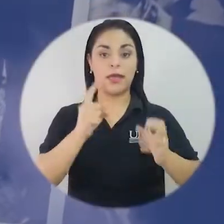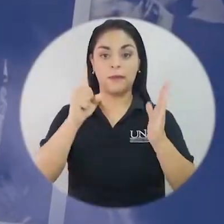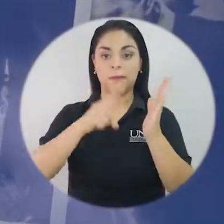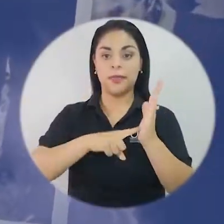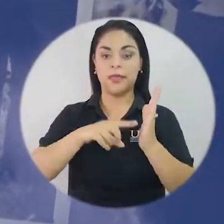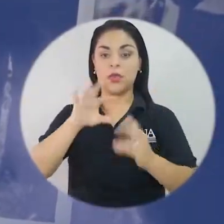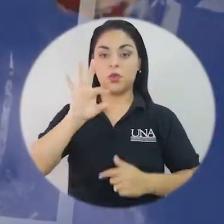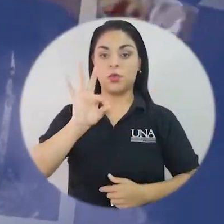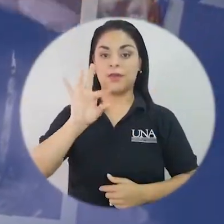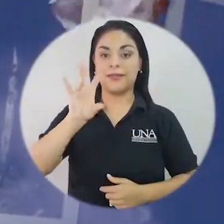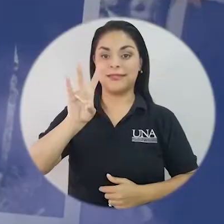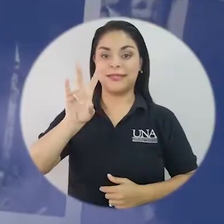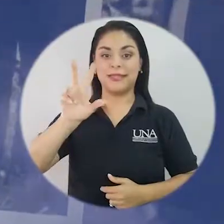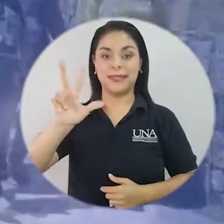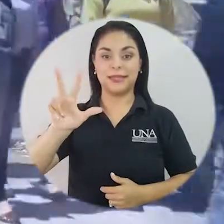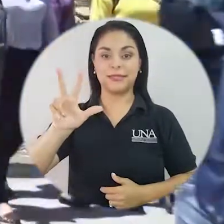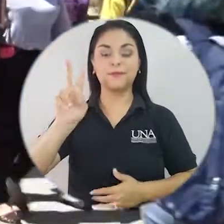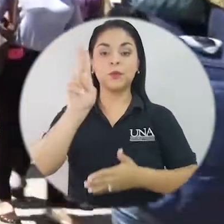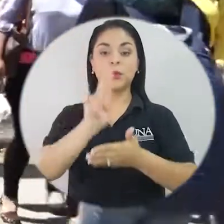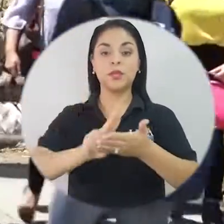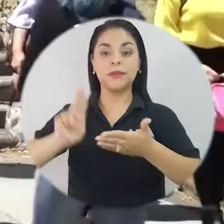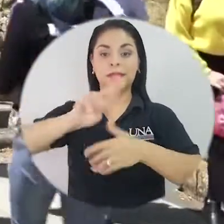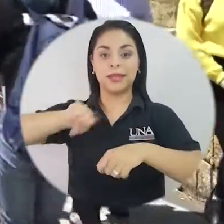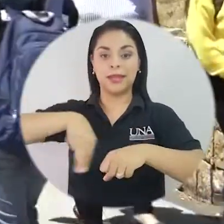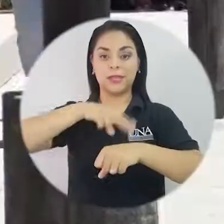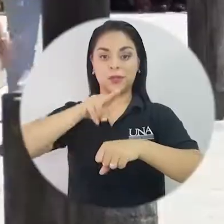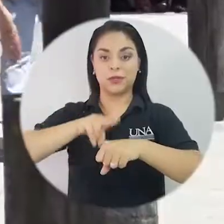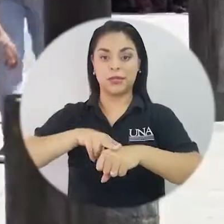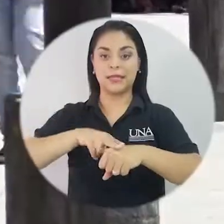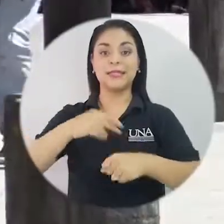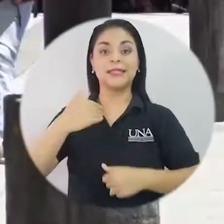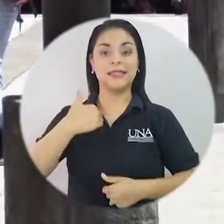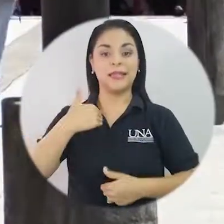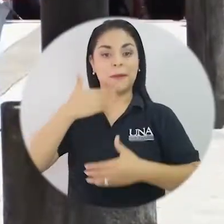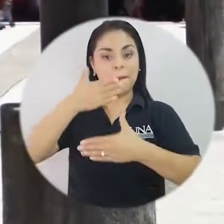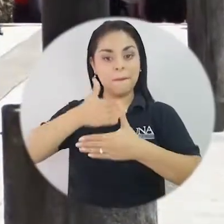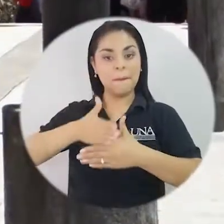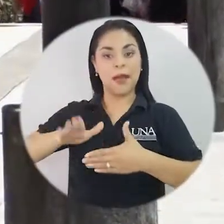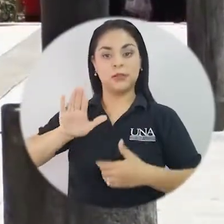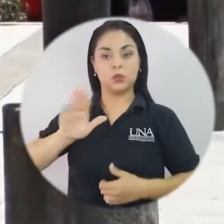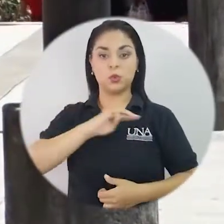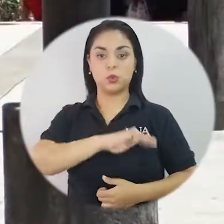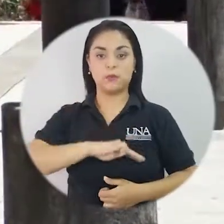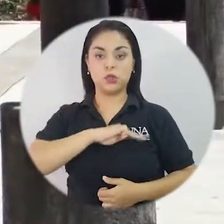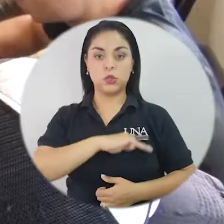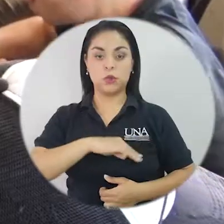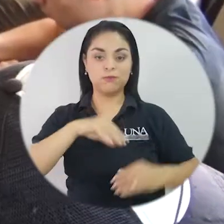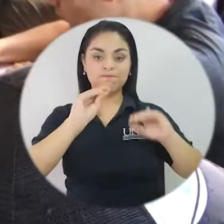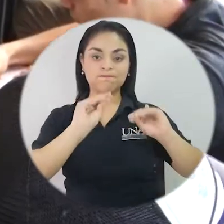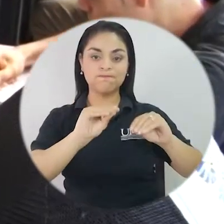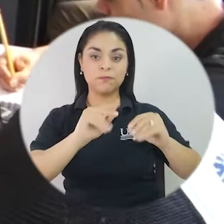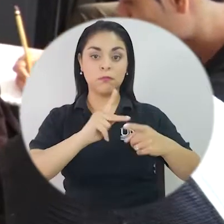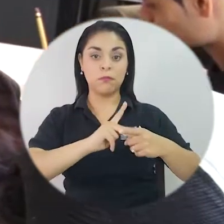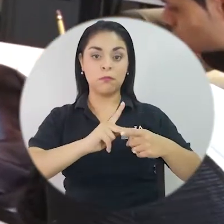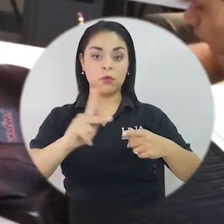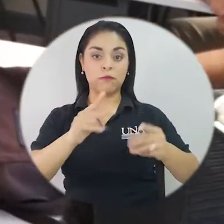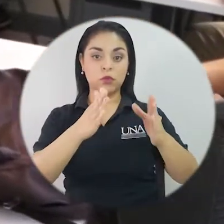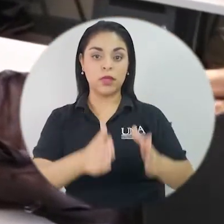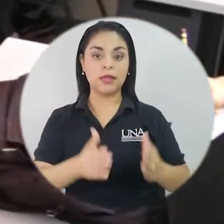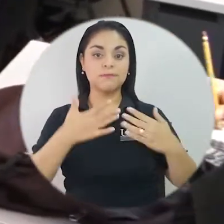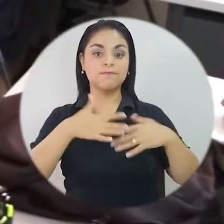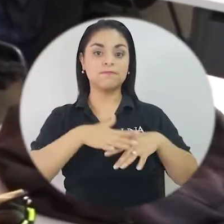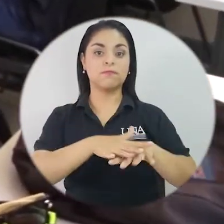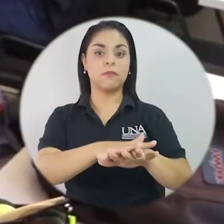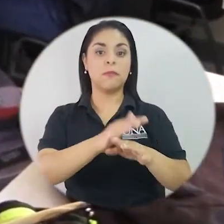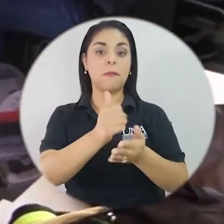Fundada en 1973, la Universidad Nacional tiene como parte de su misión formar profesionales de